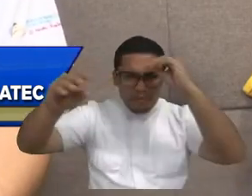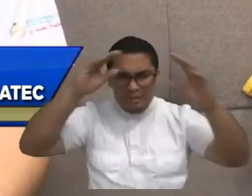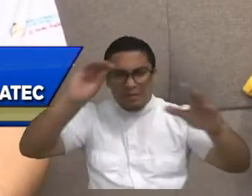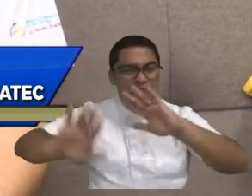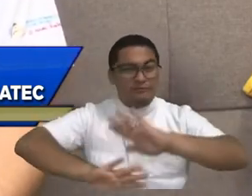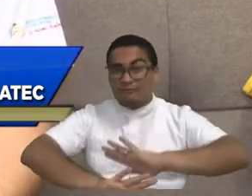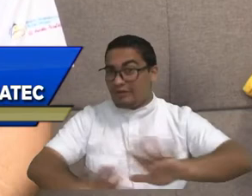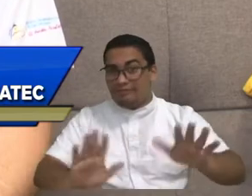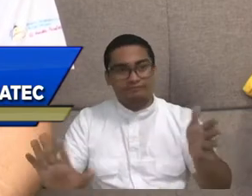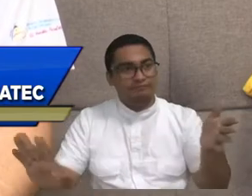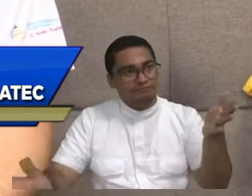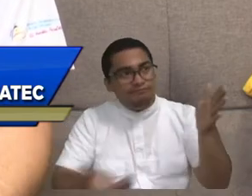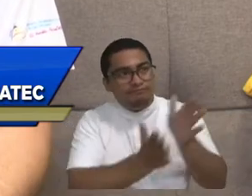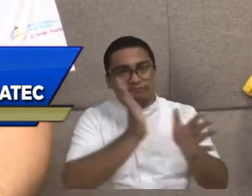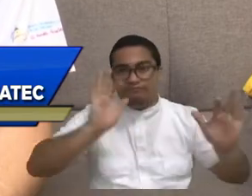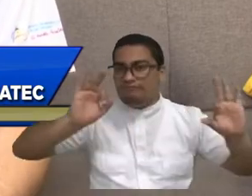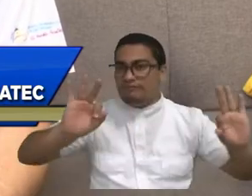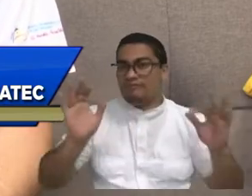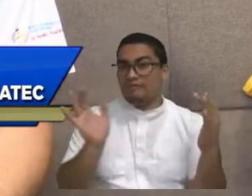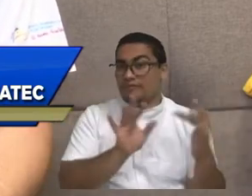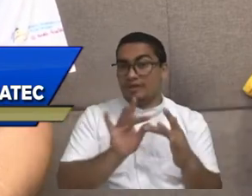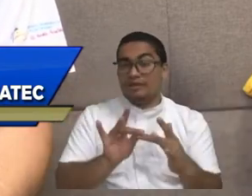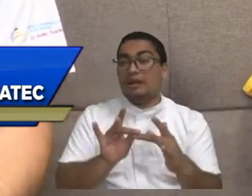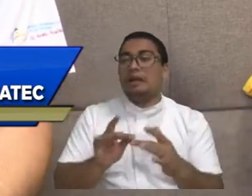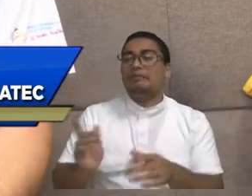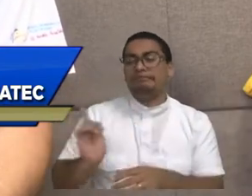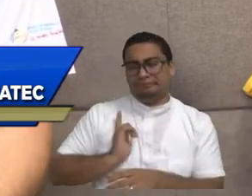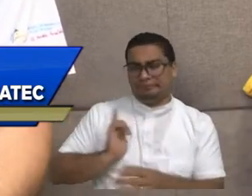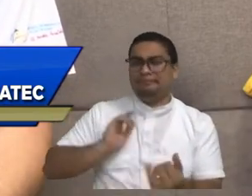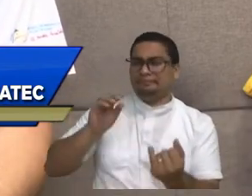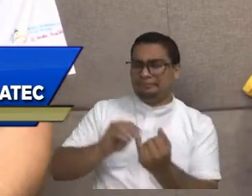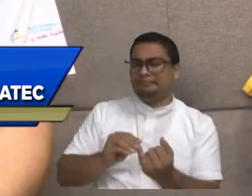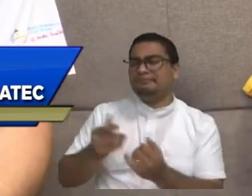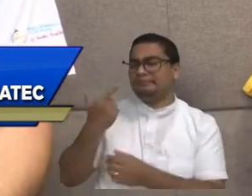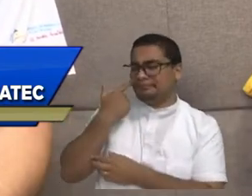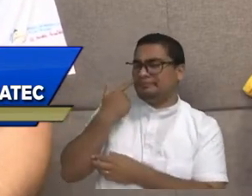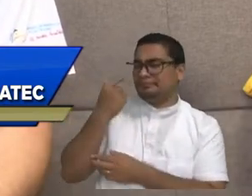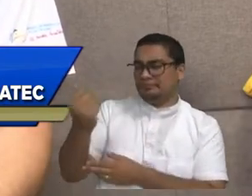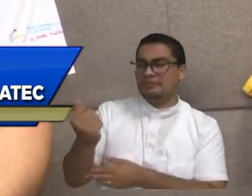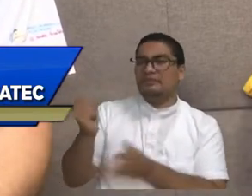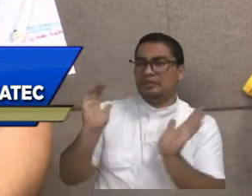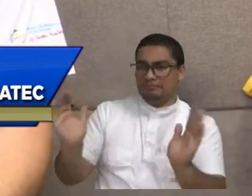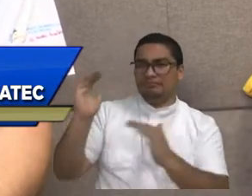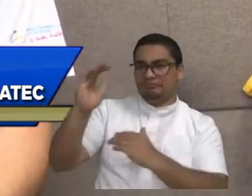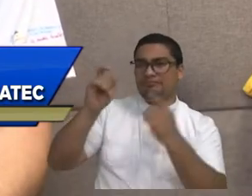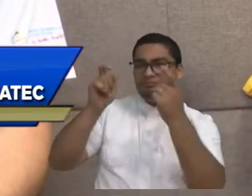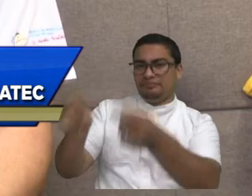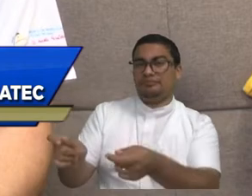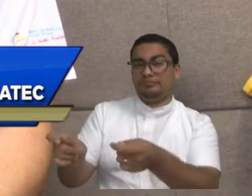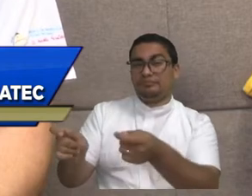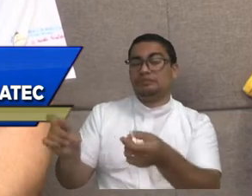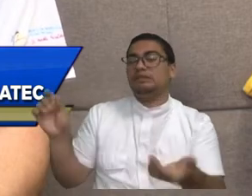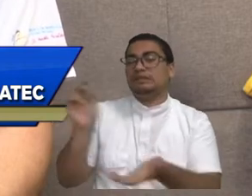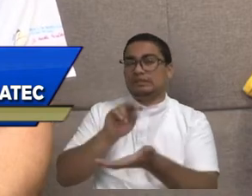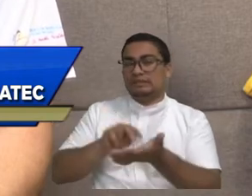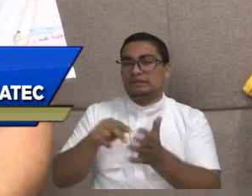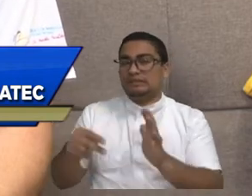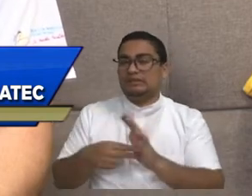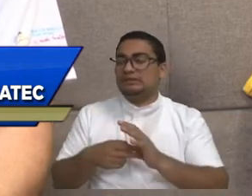hay un proceso de certificación y reconocimiento de esas capacidades esto implica verdad que